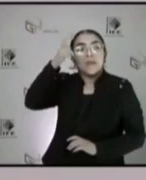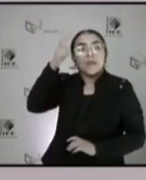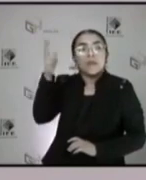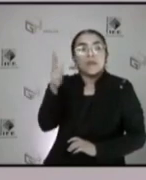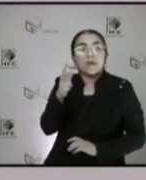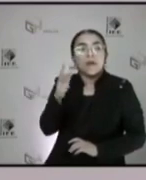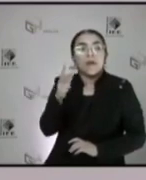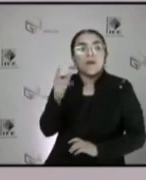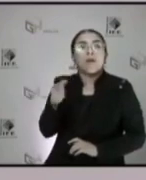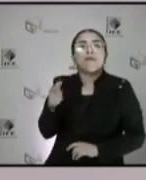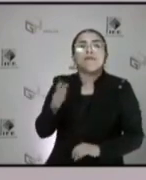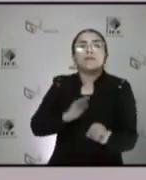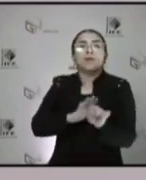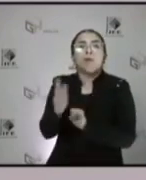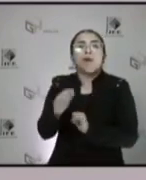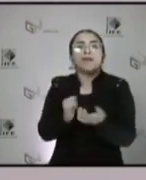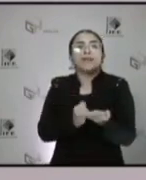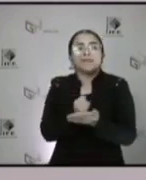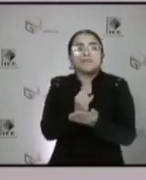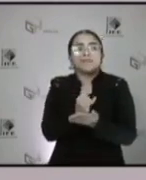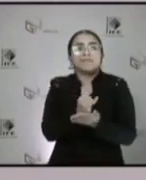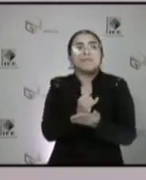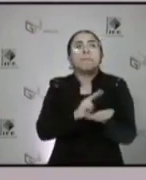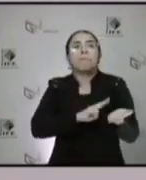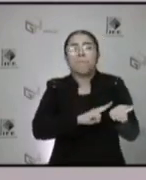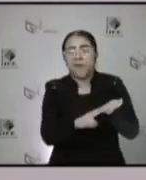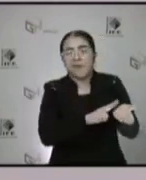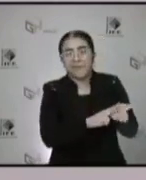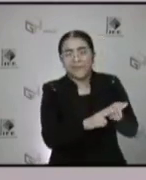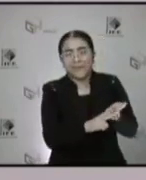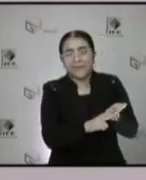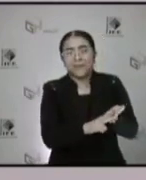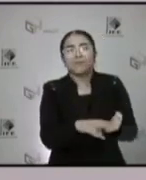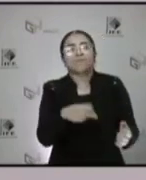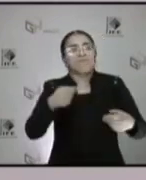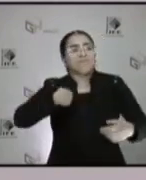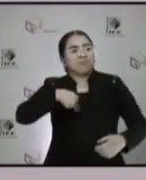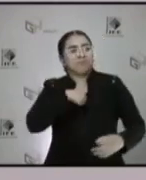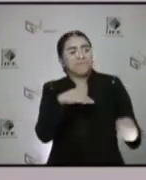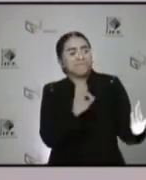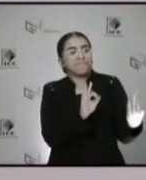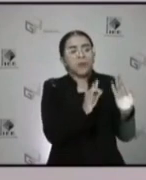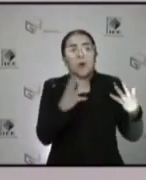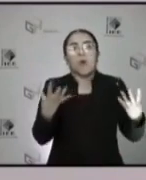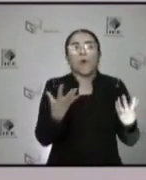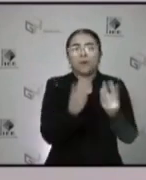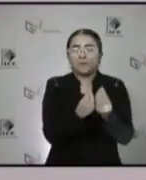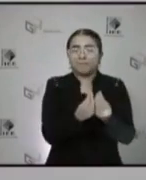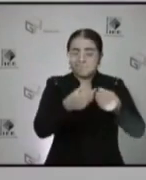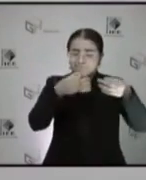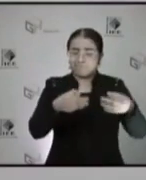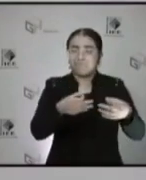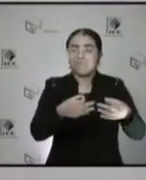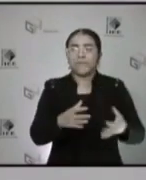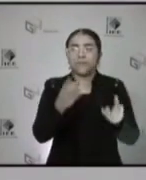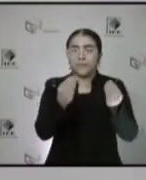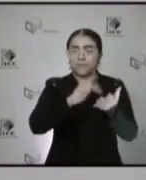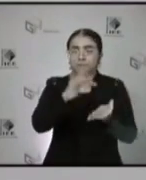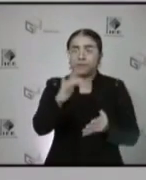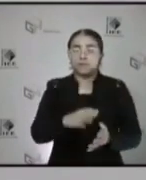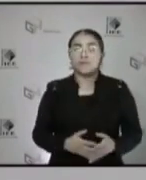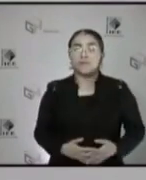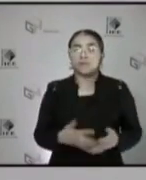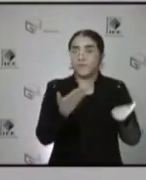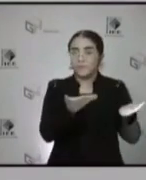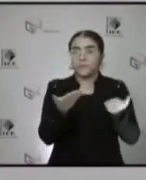verde porque vamos contra la corrupción, vamos de frente y vamos con todo. Muchas gracias. Gracias, candidato.